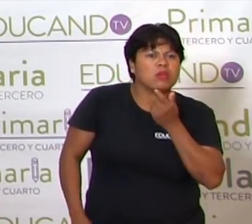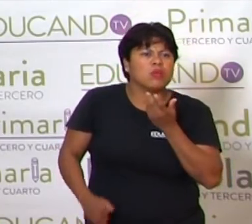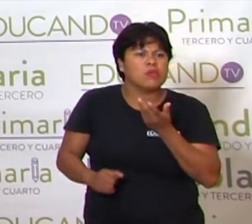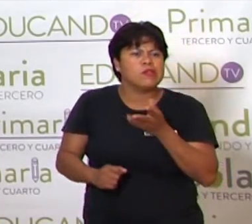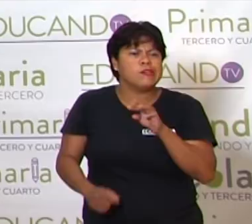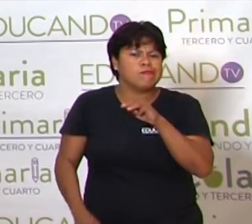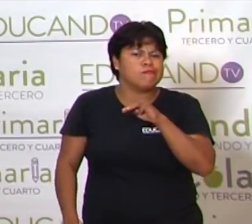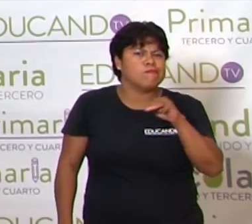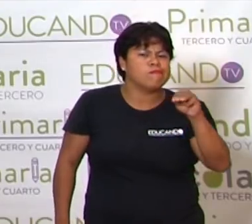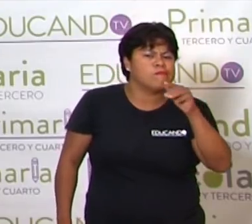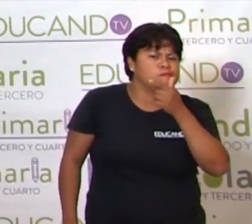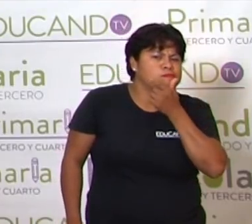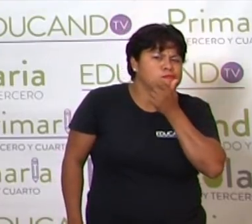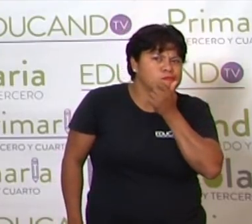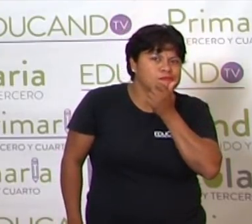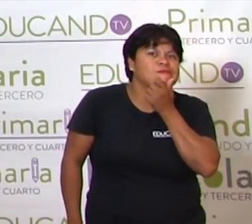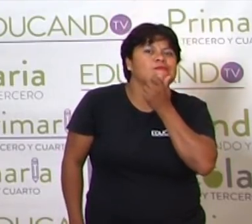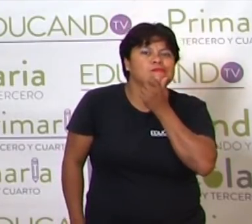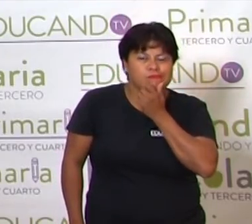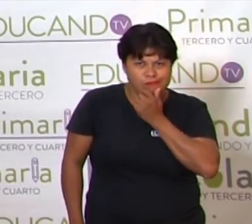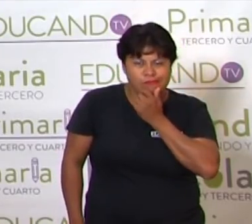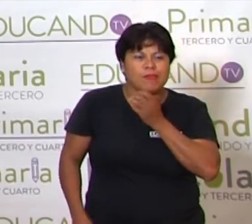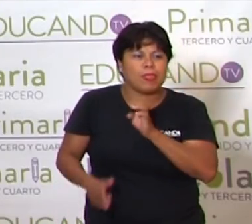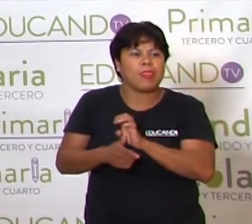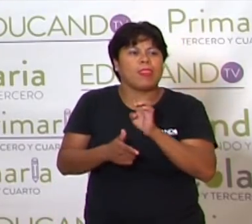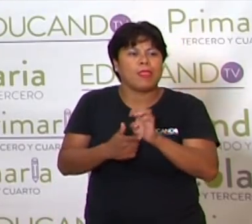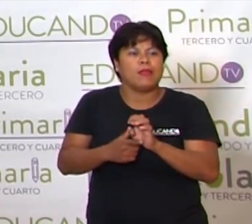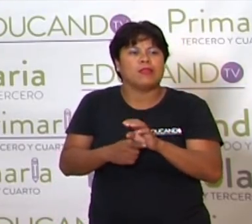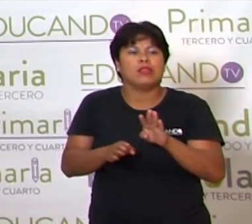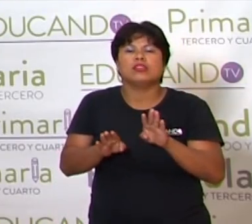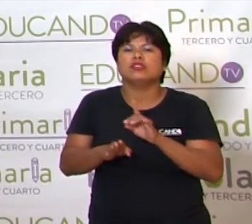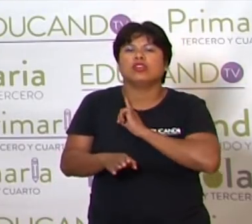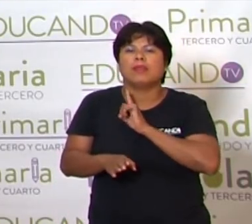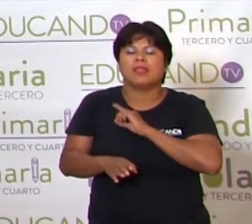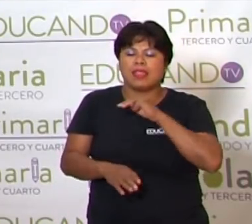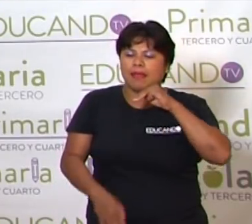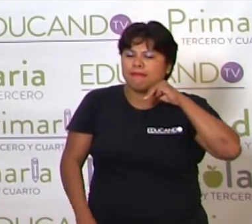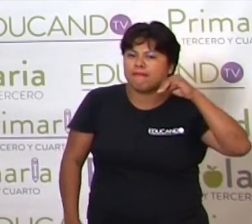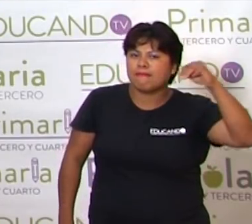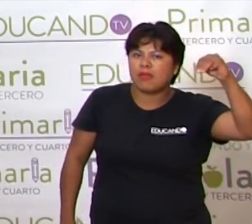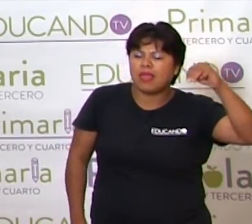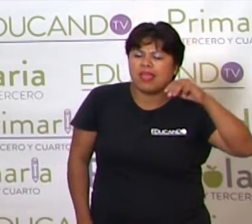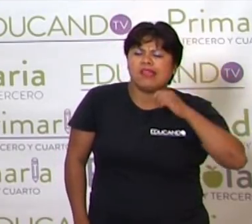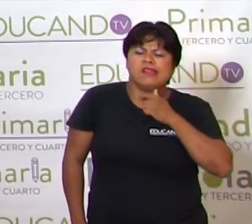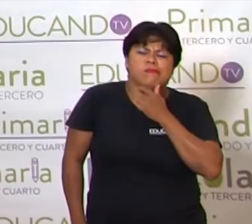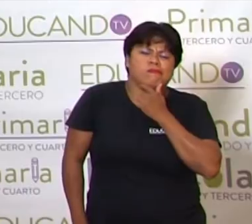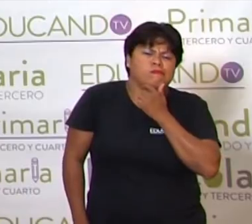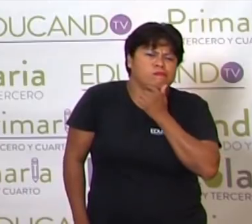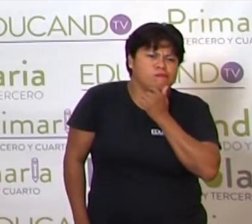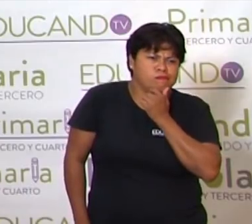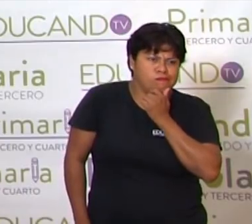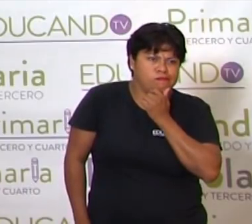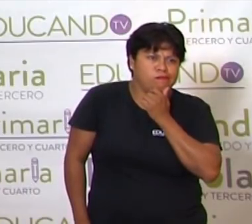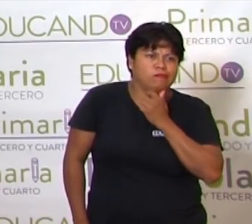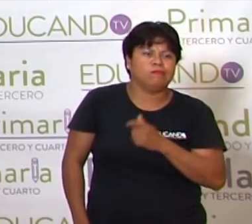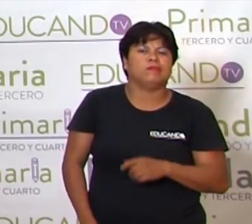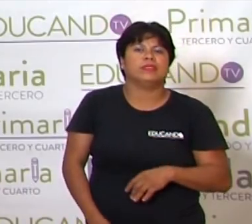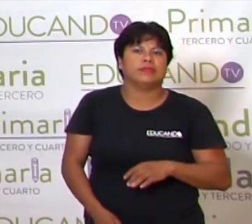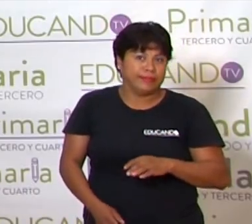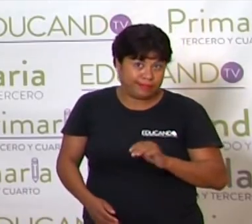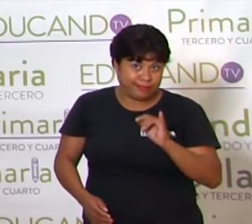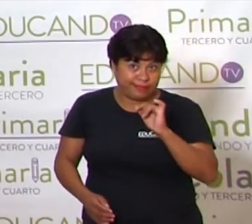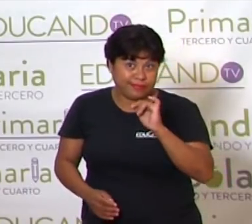¿no? ¿Verdad? Bueno, entonces son como puras M's, ¿verdad? ¿O me